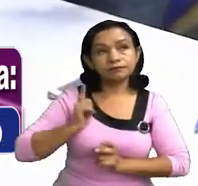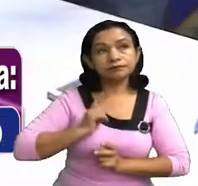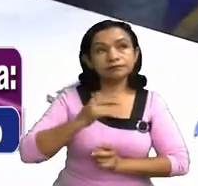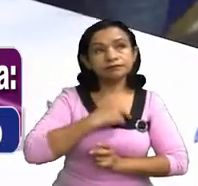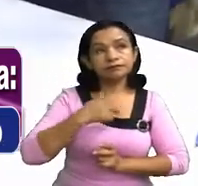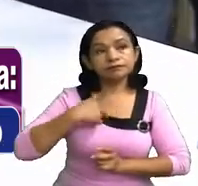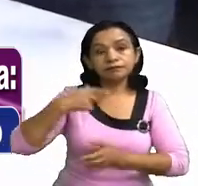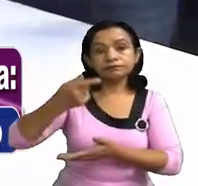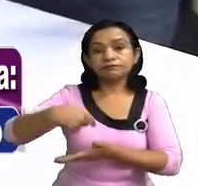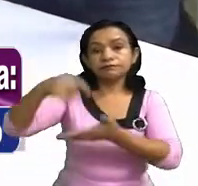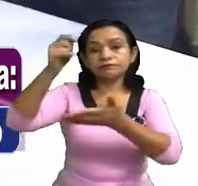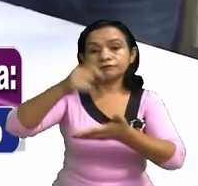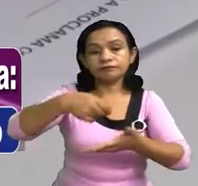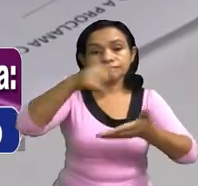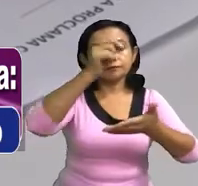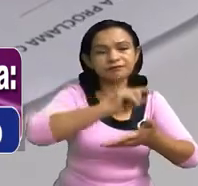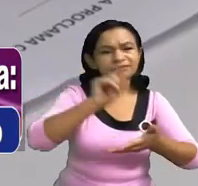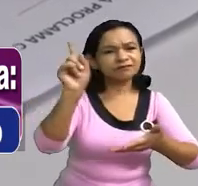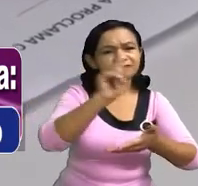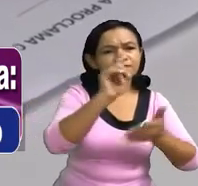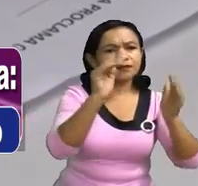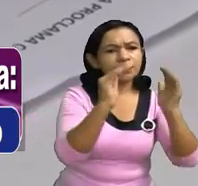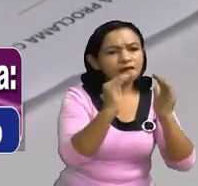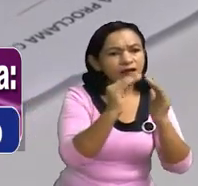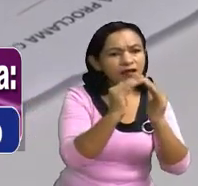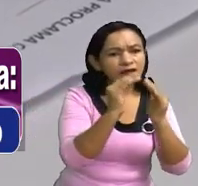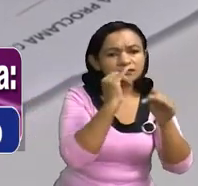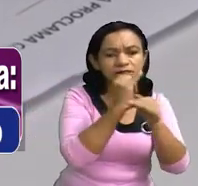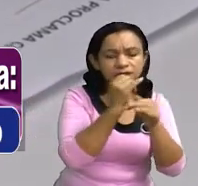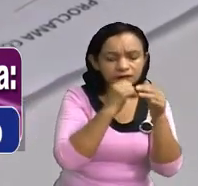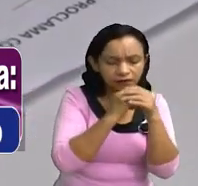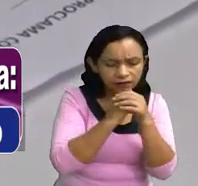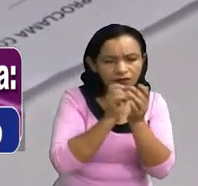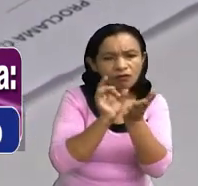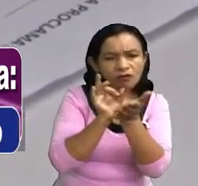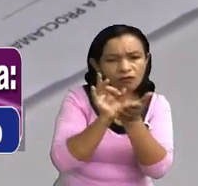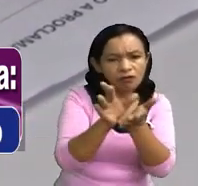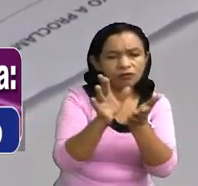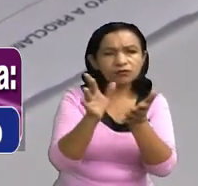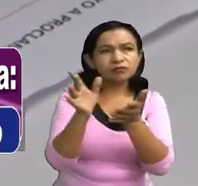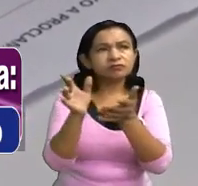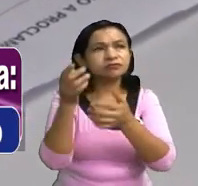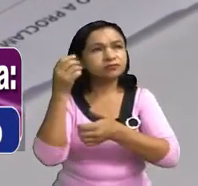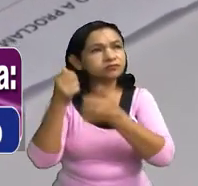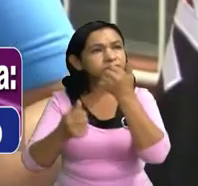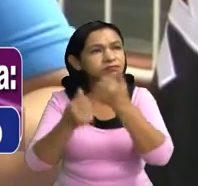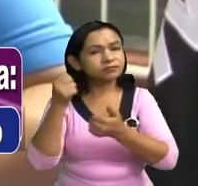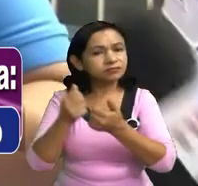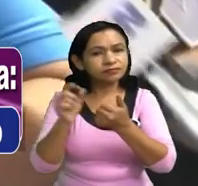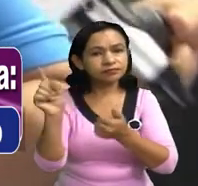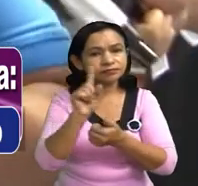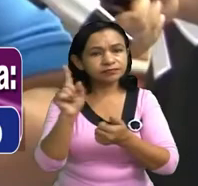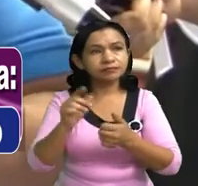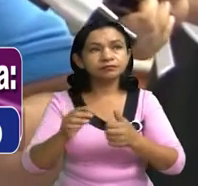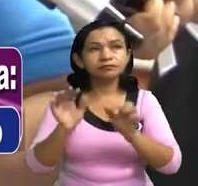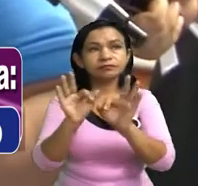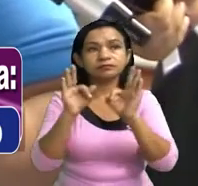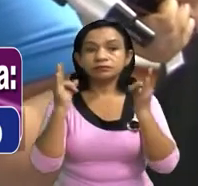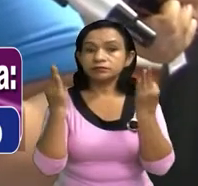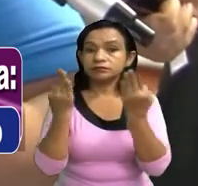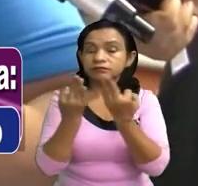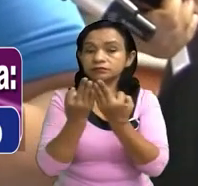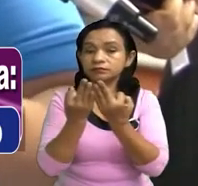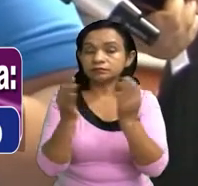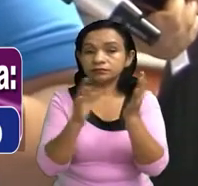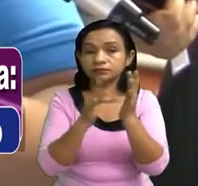recogen firmas para rechazar el uso de las casas de oración con fines de odio, vandalismo y destrucción. Las familias cristianas de